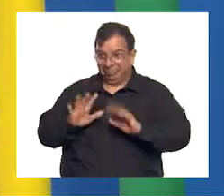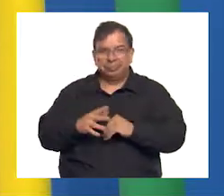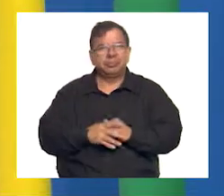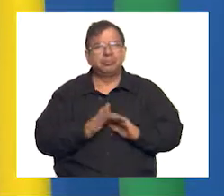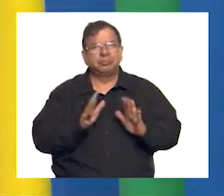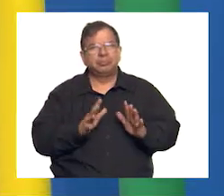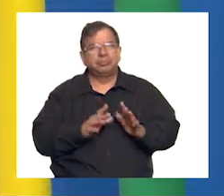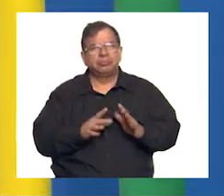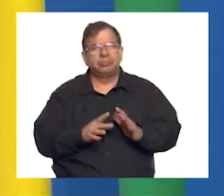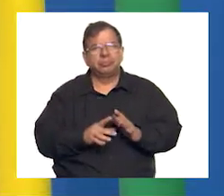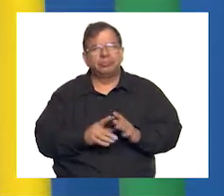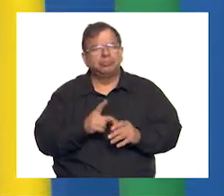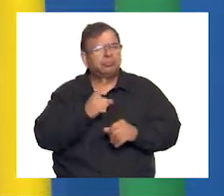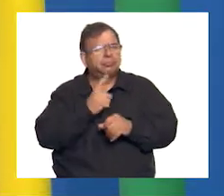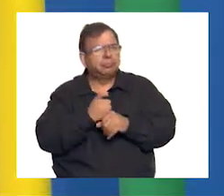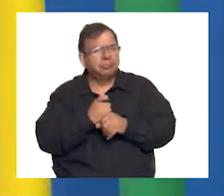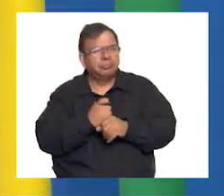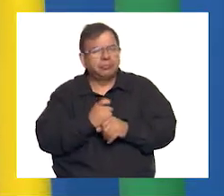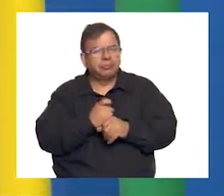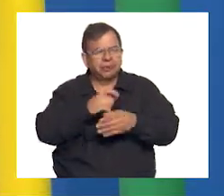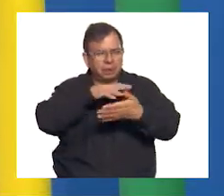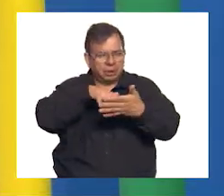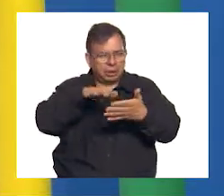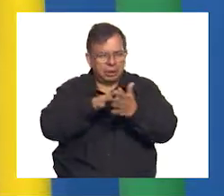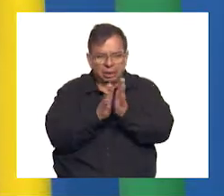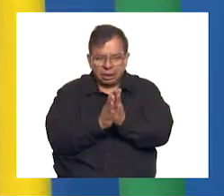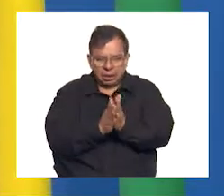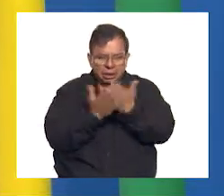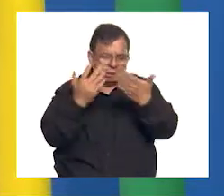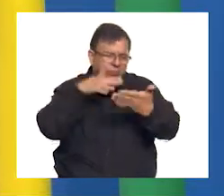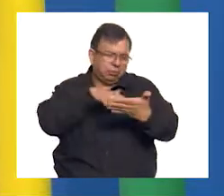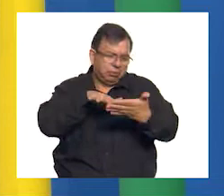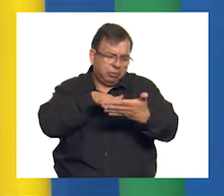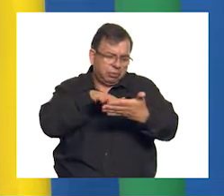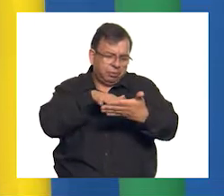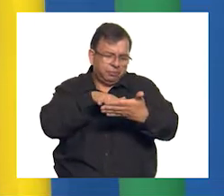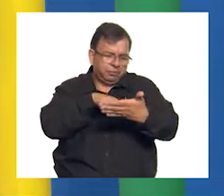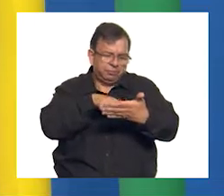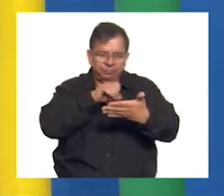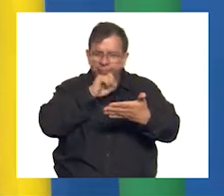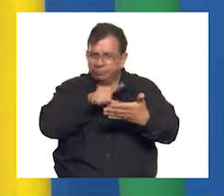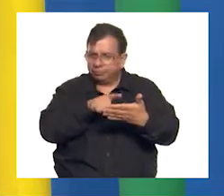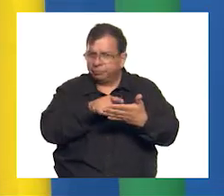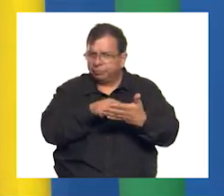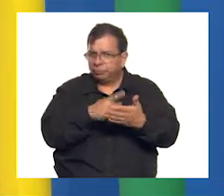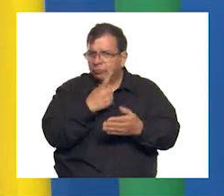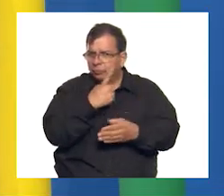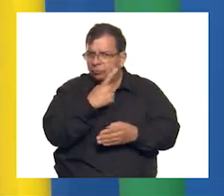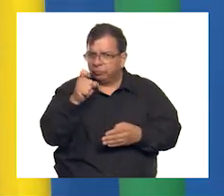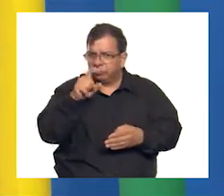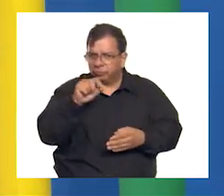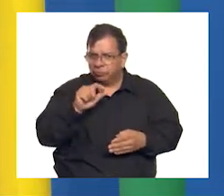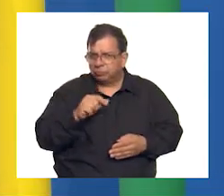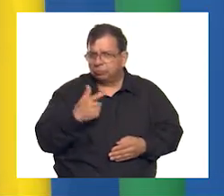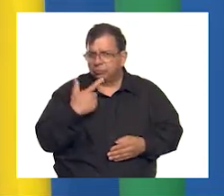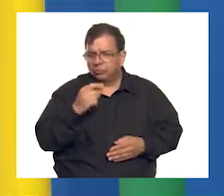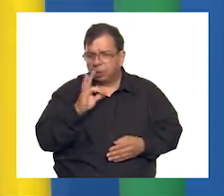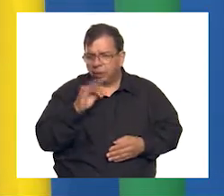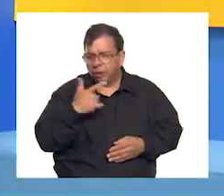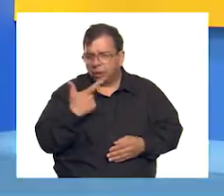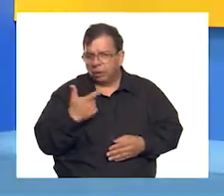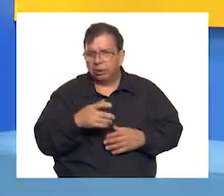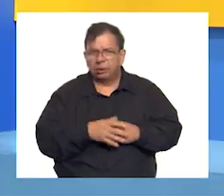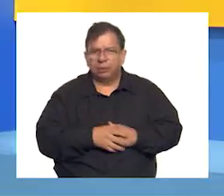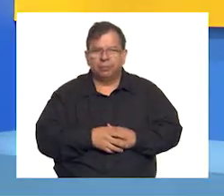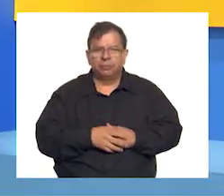para empezar se me ocurre que leamos lo que dice nuestro libro de texto en la misma página, 147. Ya lo había dejado, pero ahorita